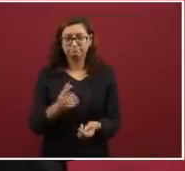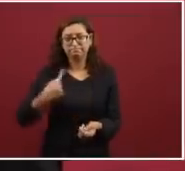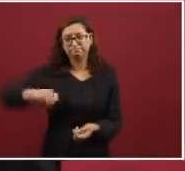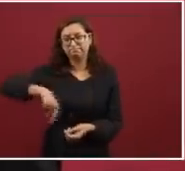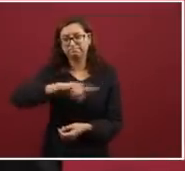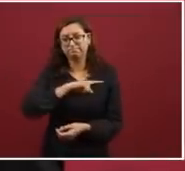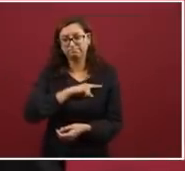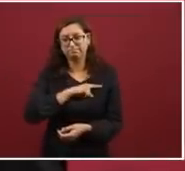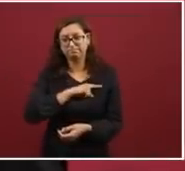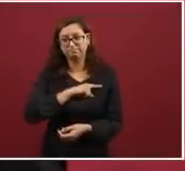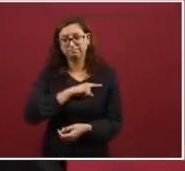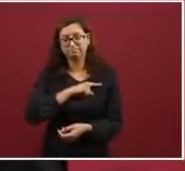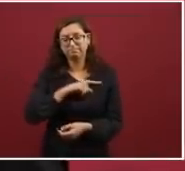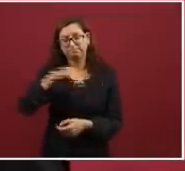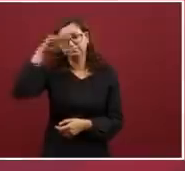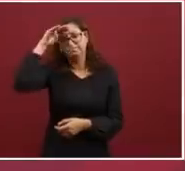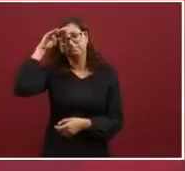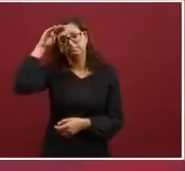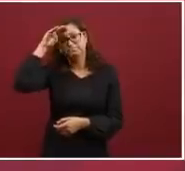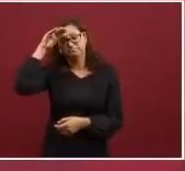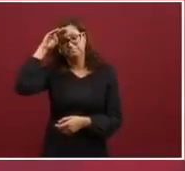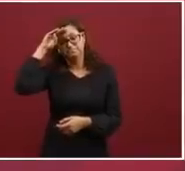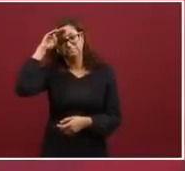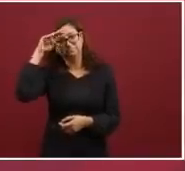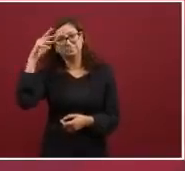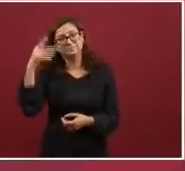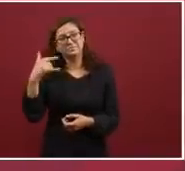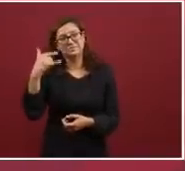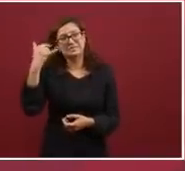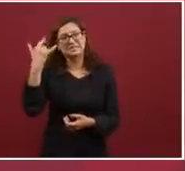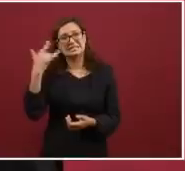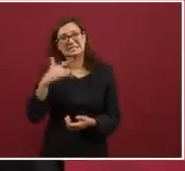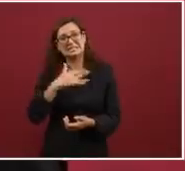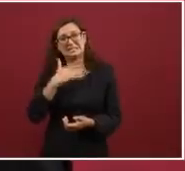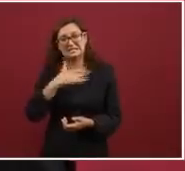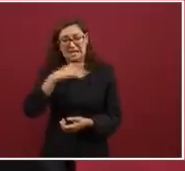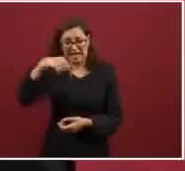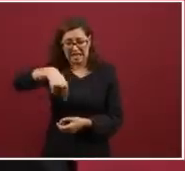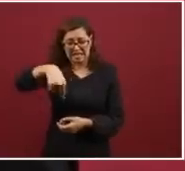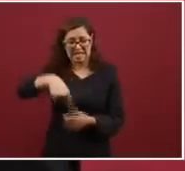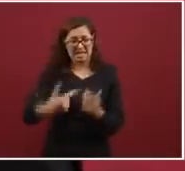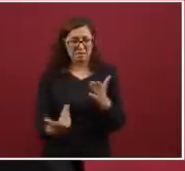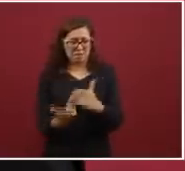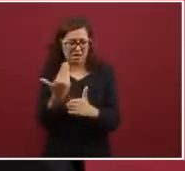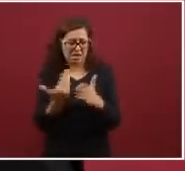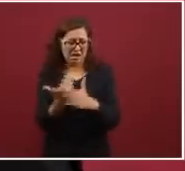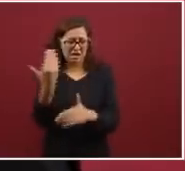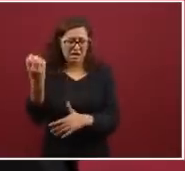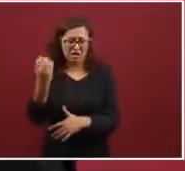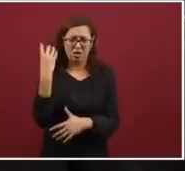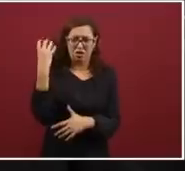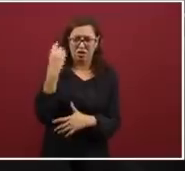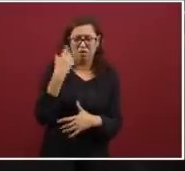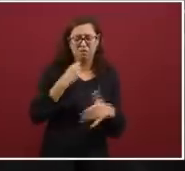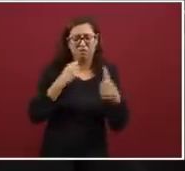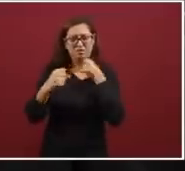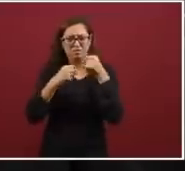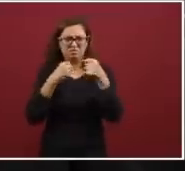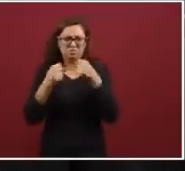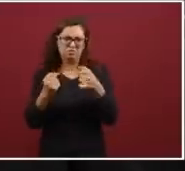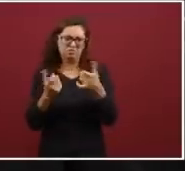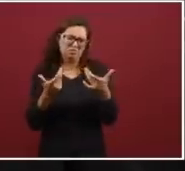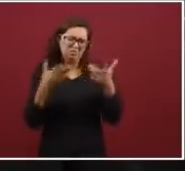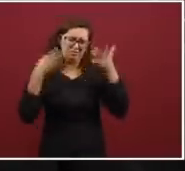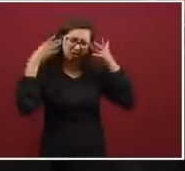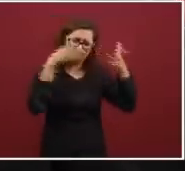procuremos no dedicarle en la conferencia, ¿sí?, con todo respeto, mucho